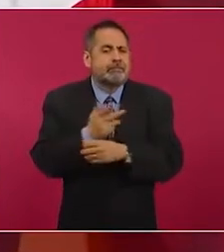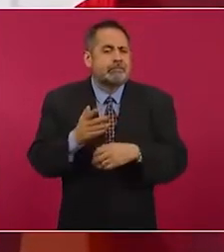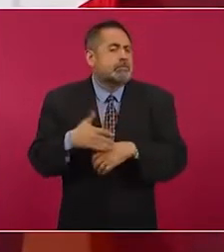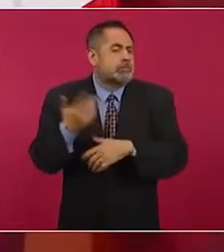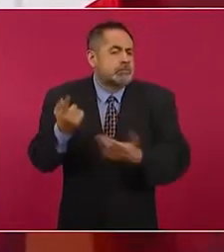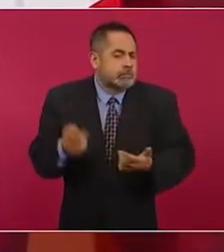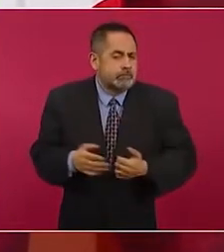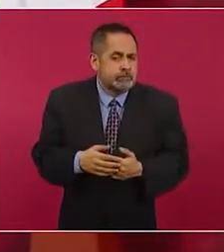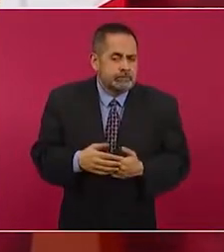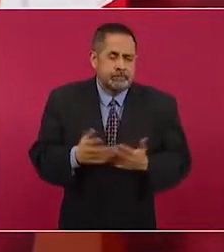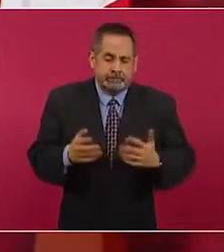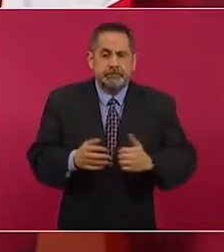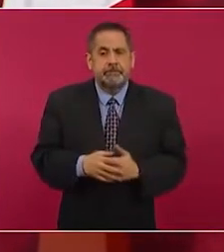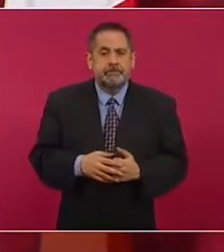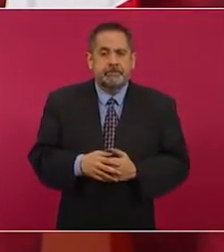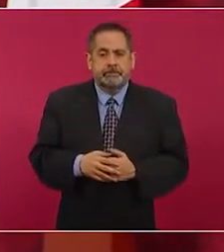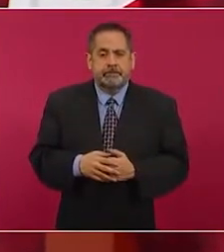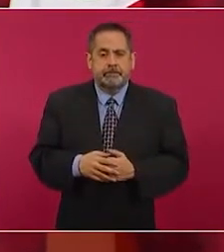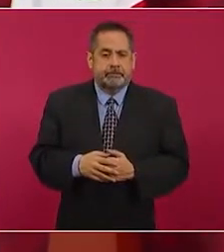Antes